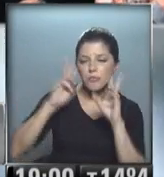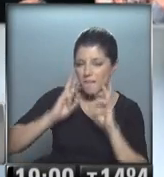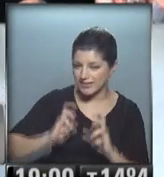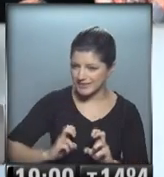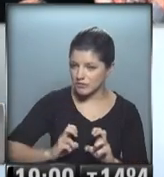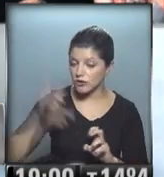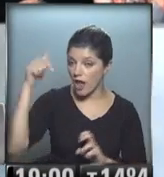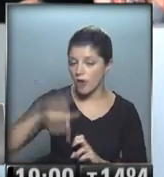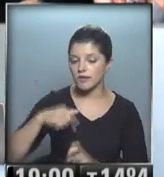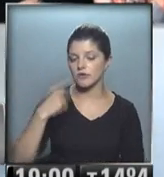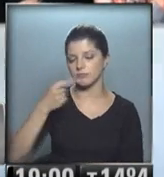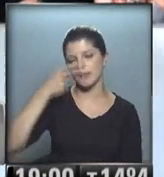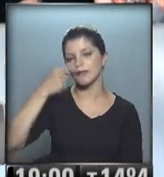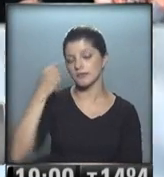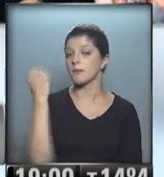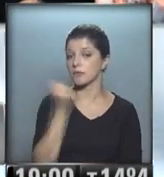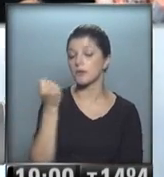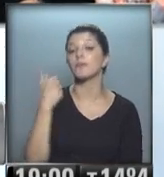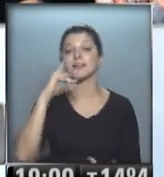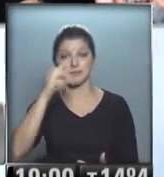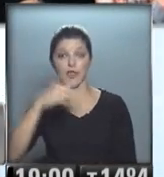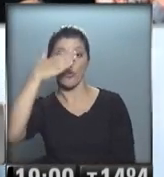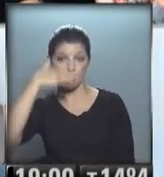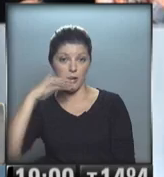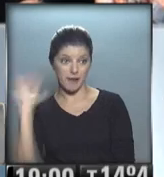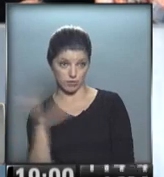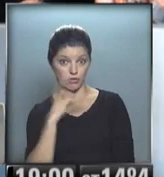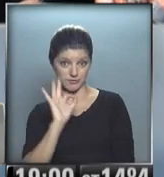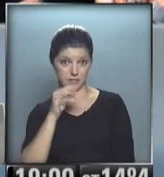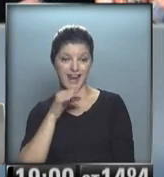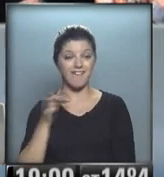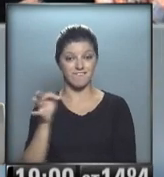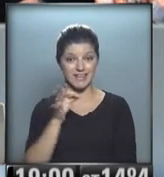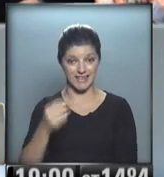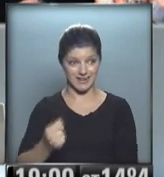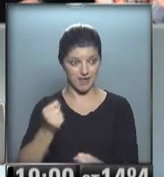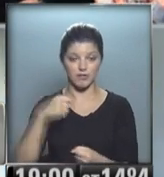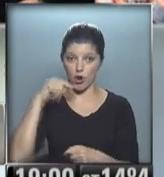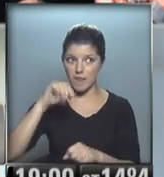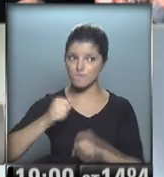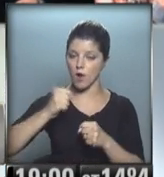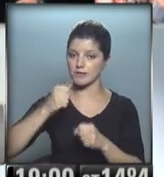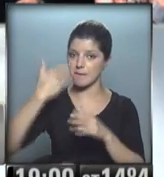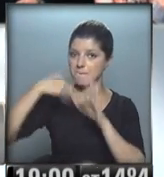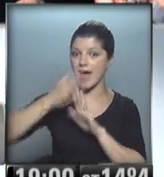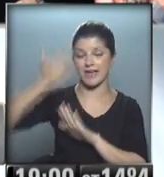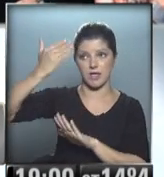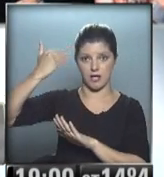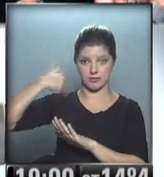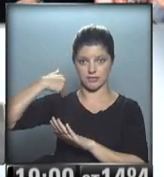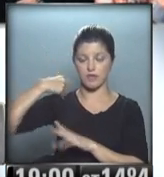a cabo, muy interesantes, sí, porque últimamente, para que todos sepan, las bacterias vienen mucho más fuertes que antes y muy resistentes a